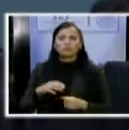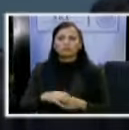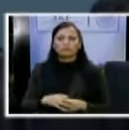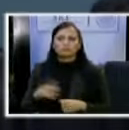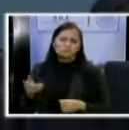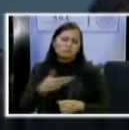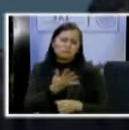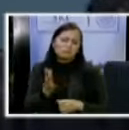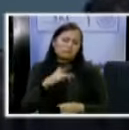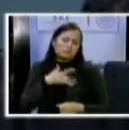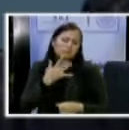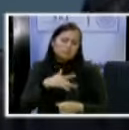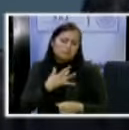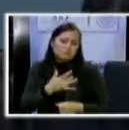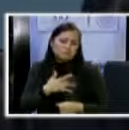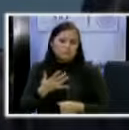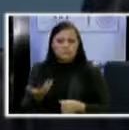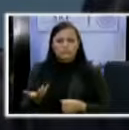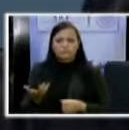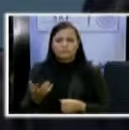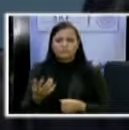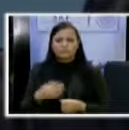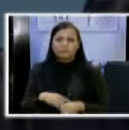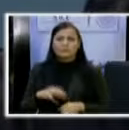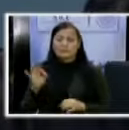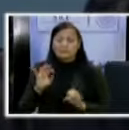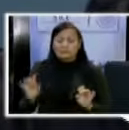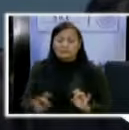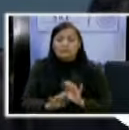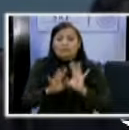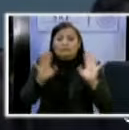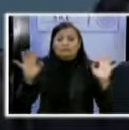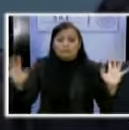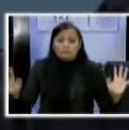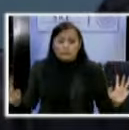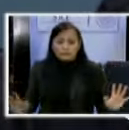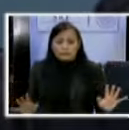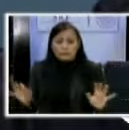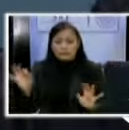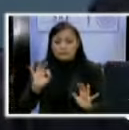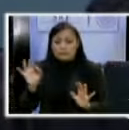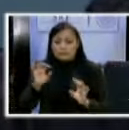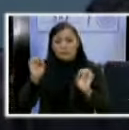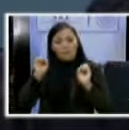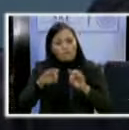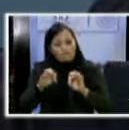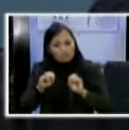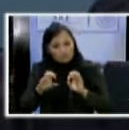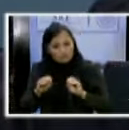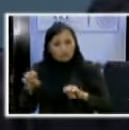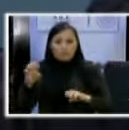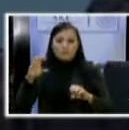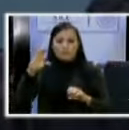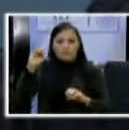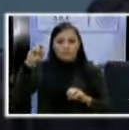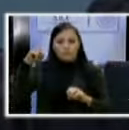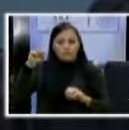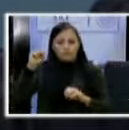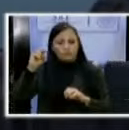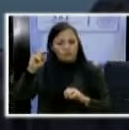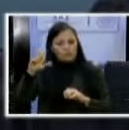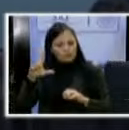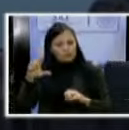que va a ser delicado si hay algún incidente en algún recinto consular o en la propia embajada, pero no